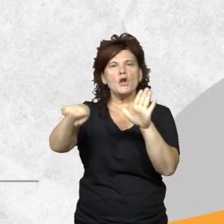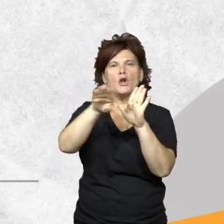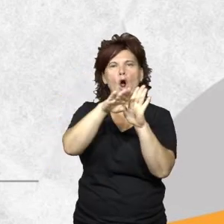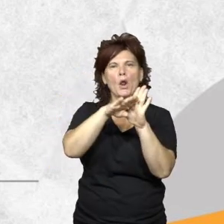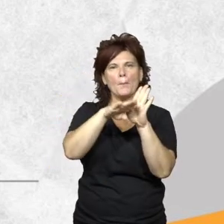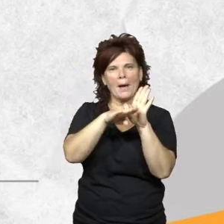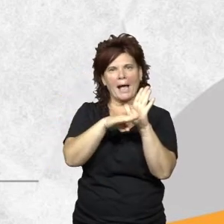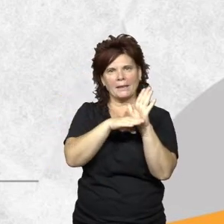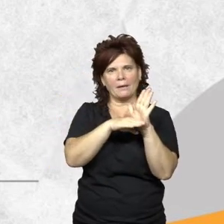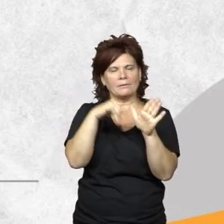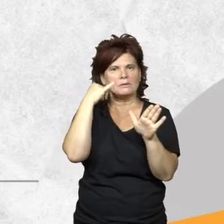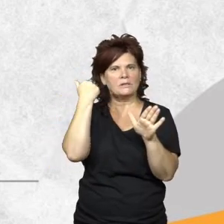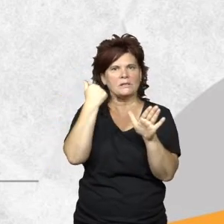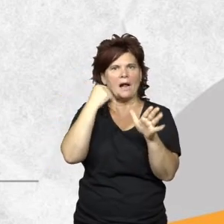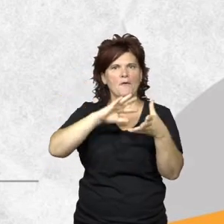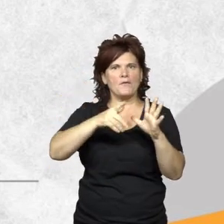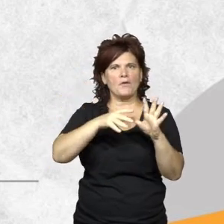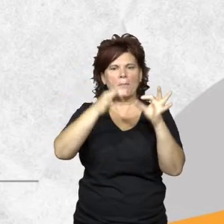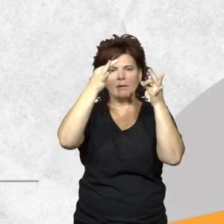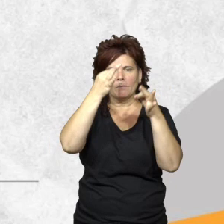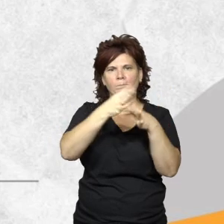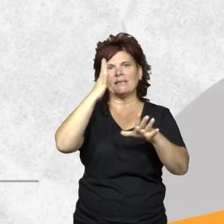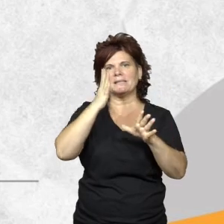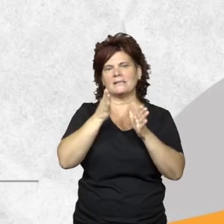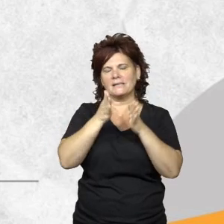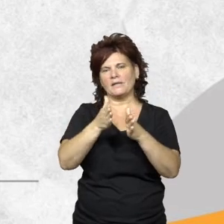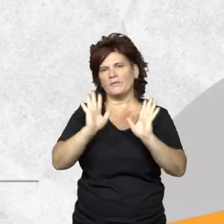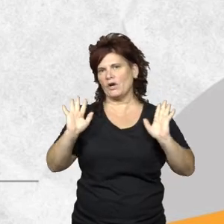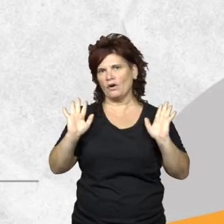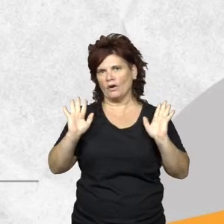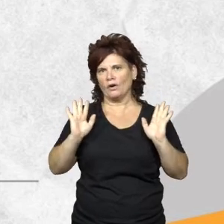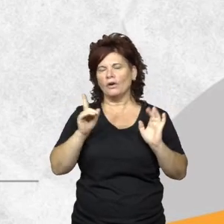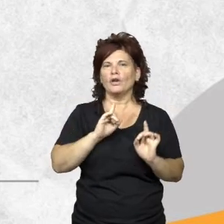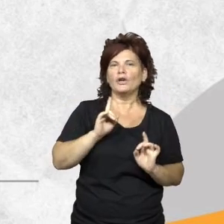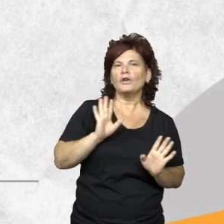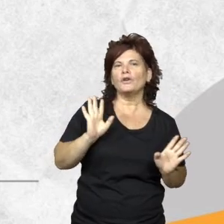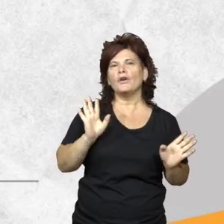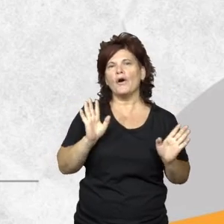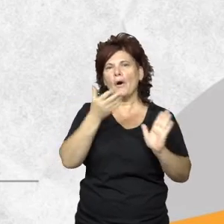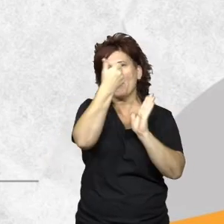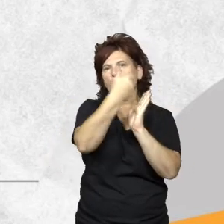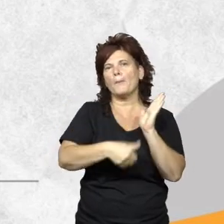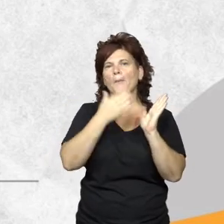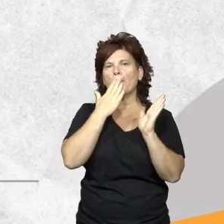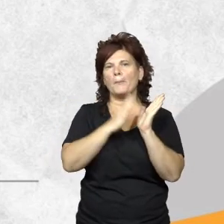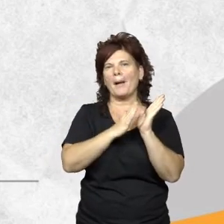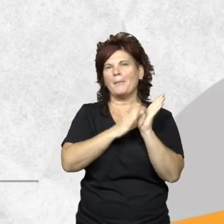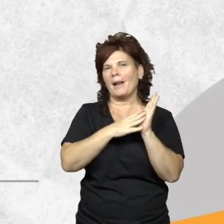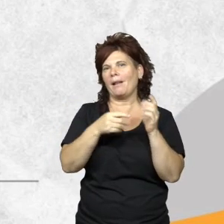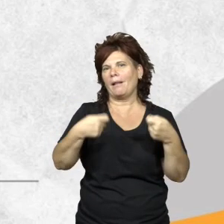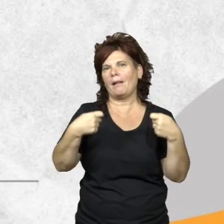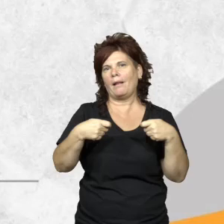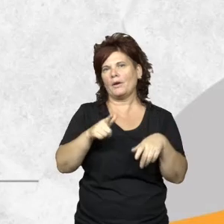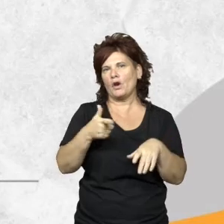la cual ya tenga el formato específico, ¿no? Y no tener más que tener el manifiesto papel, ¿no?